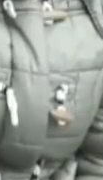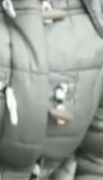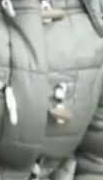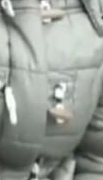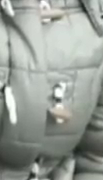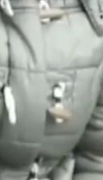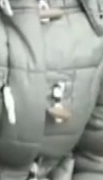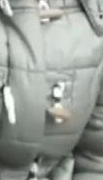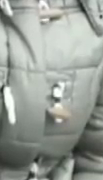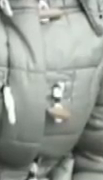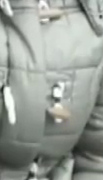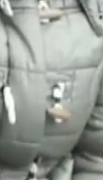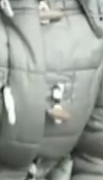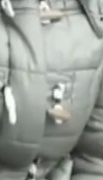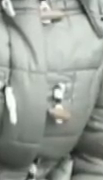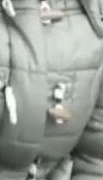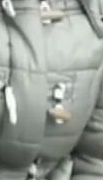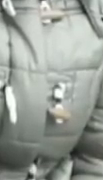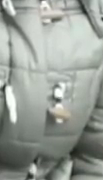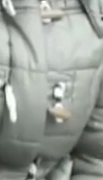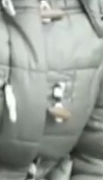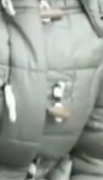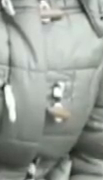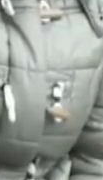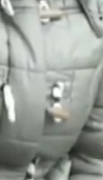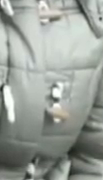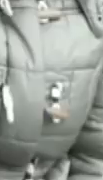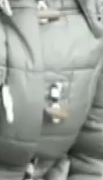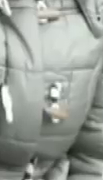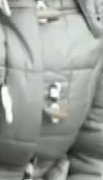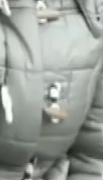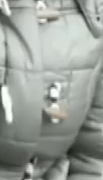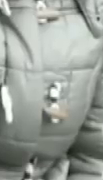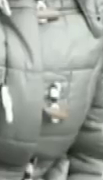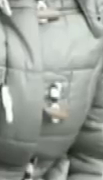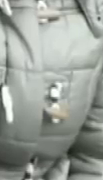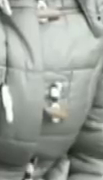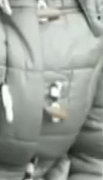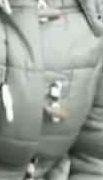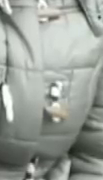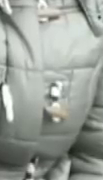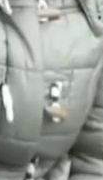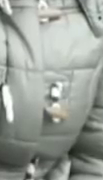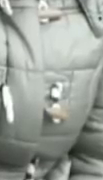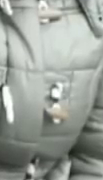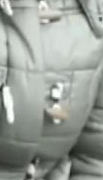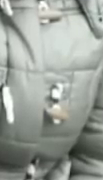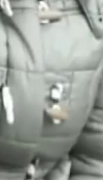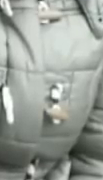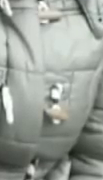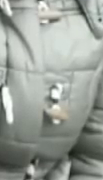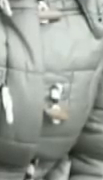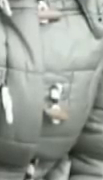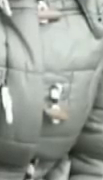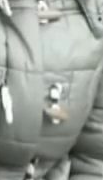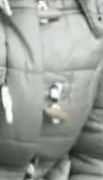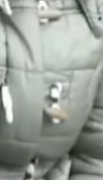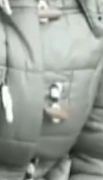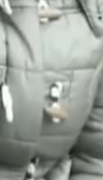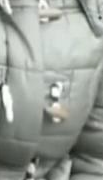para hacer un trasplante de médula ósea, que en Venezuela no se podía hacer. Y